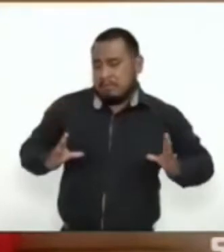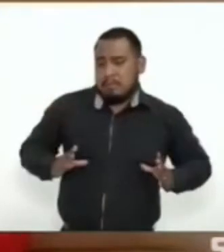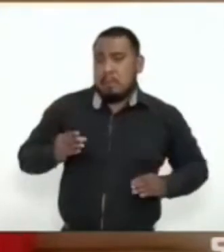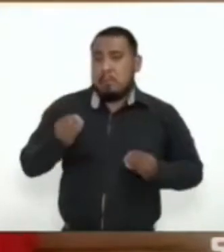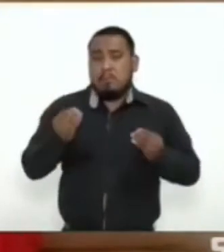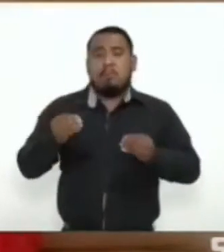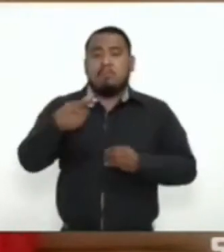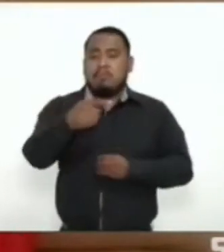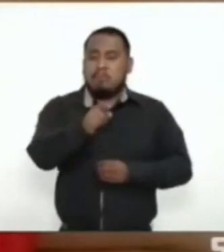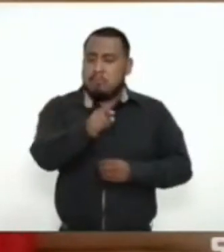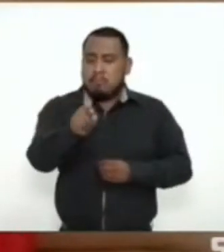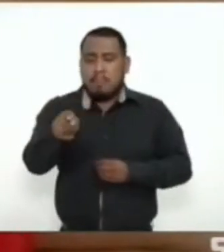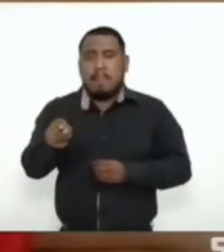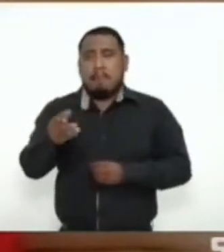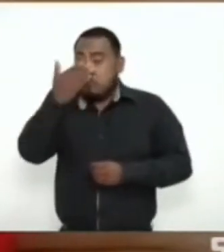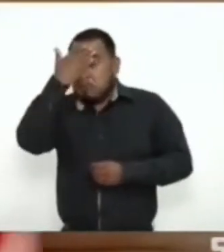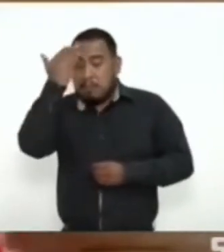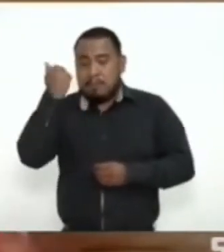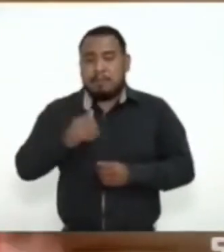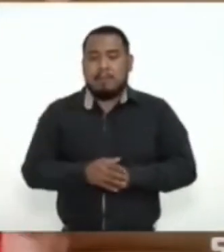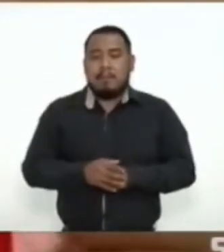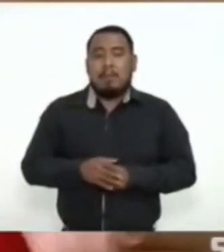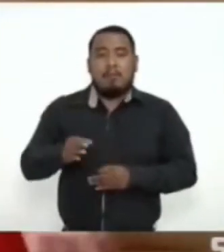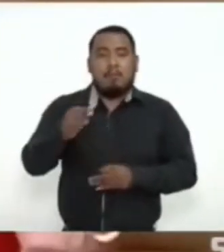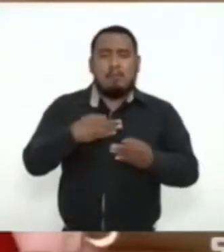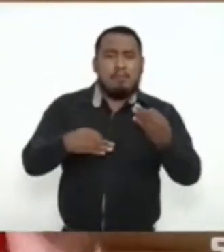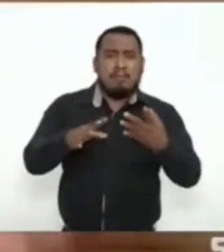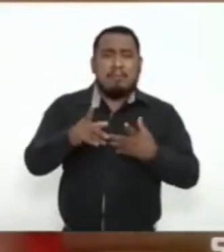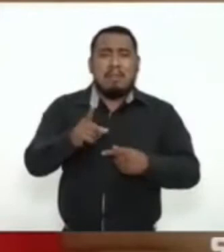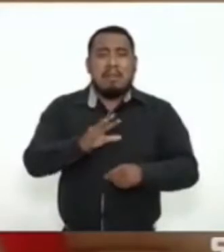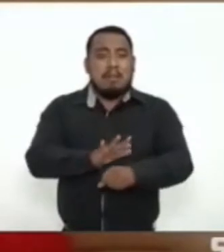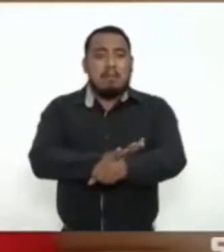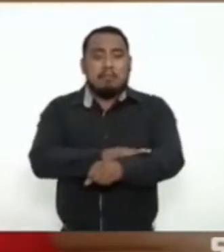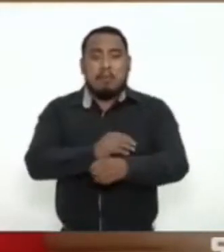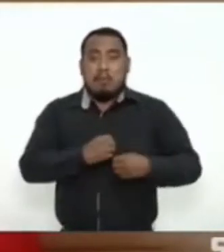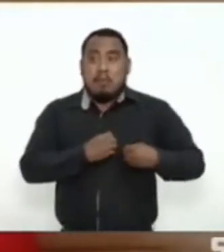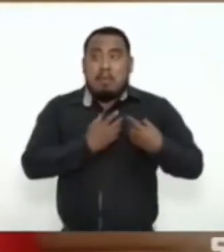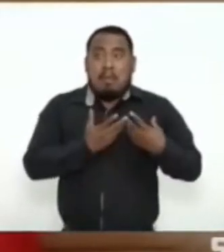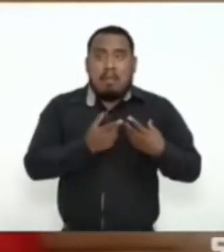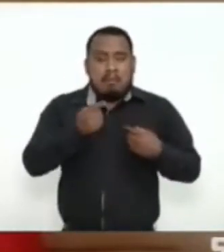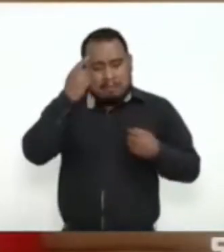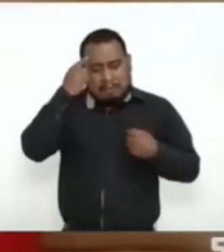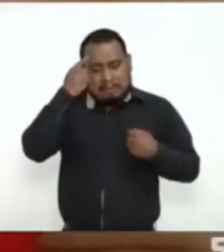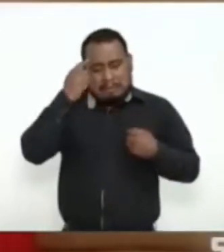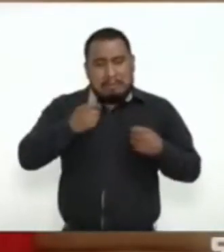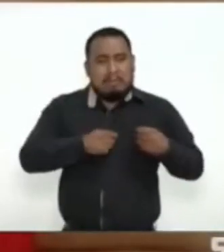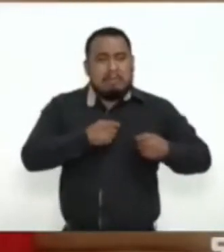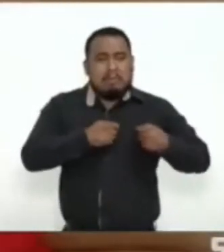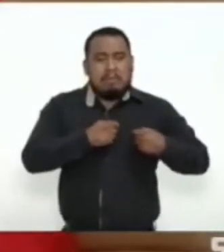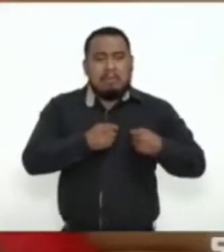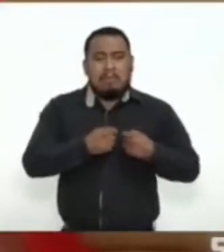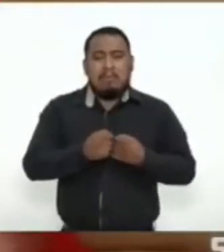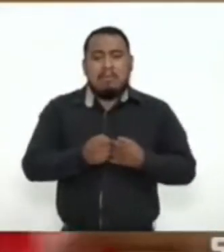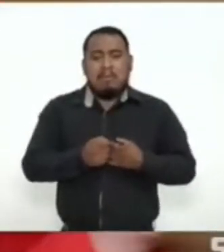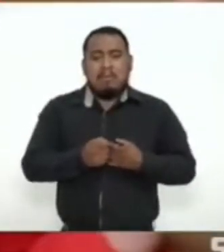ustedes no sepan que toda aquella emoción que no se gestiona de manera adecuada no